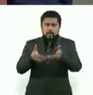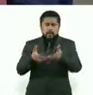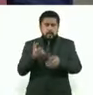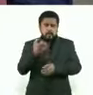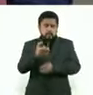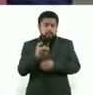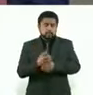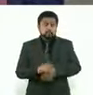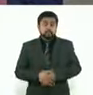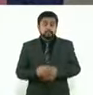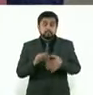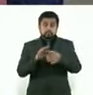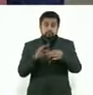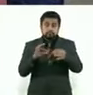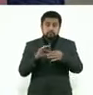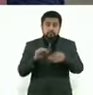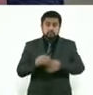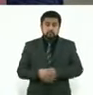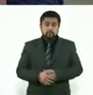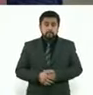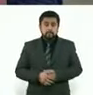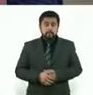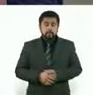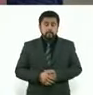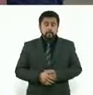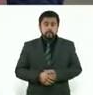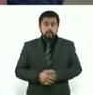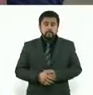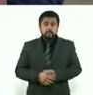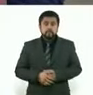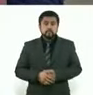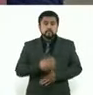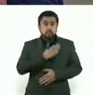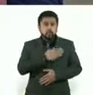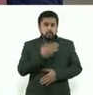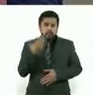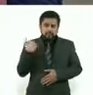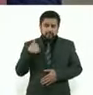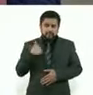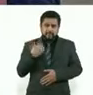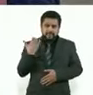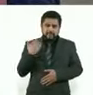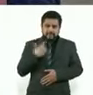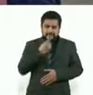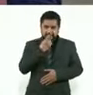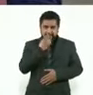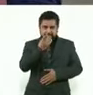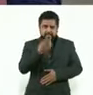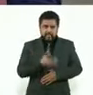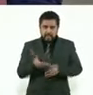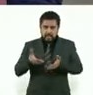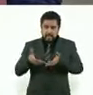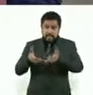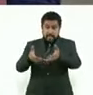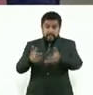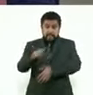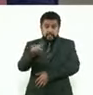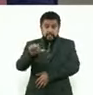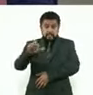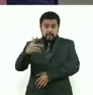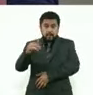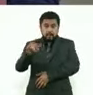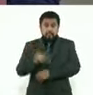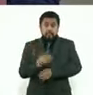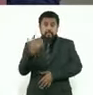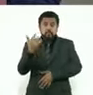primaria. Por un lado, bueno, lo que mencionaba hace unos momentos, en el caso de Zaragoza se atendieron cerca de